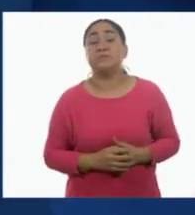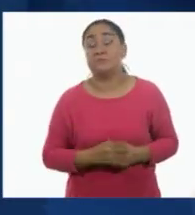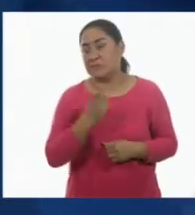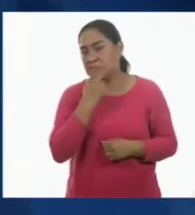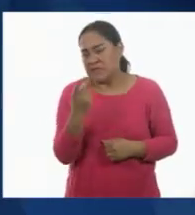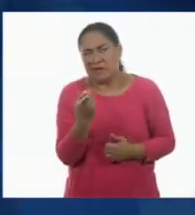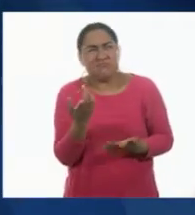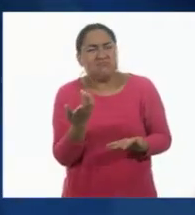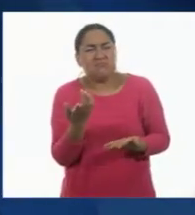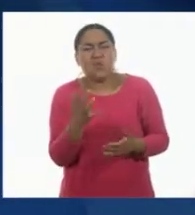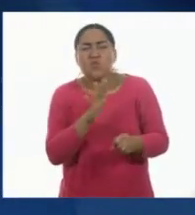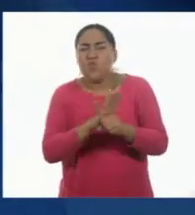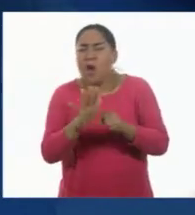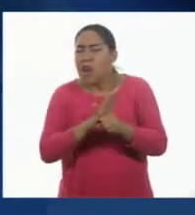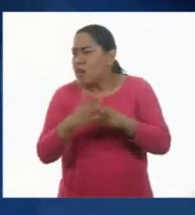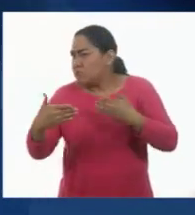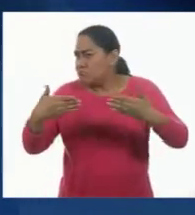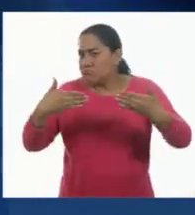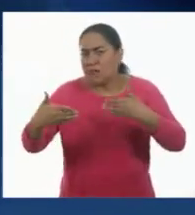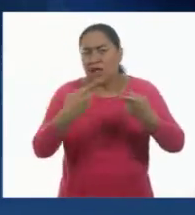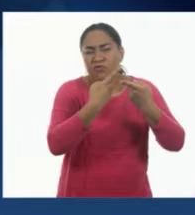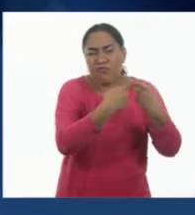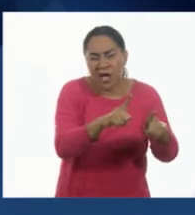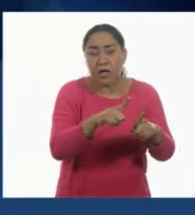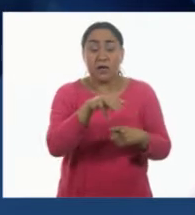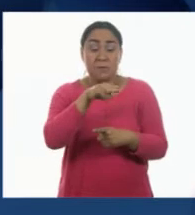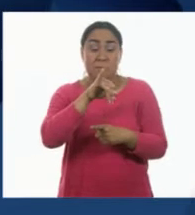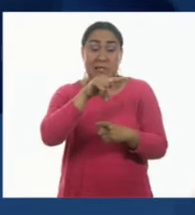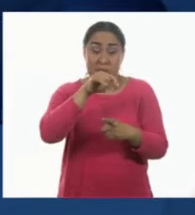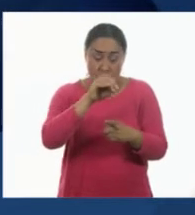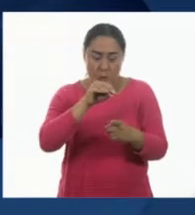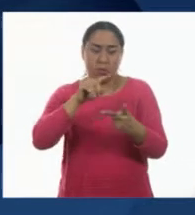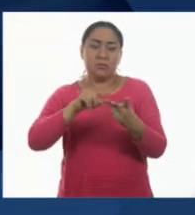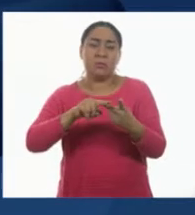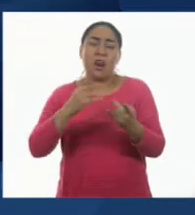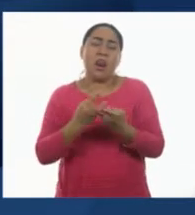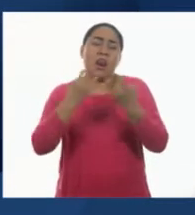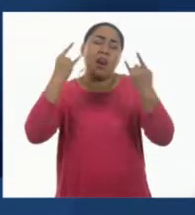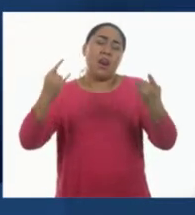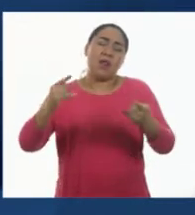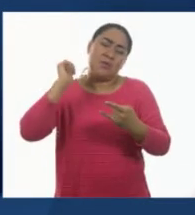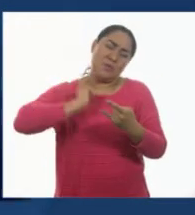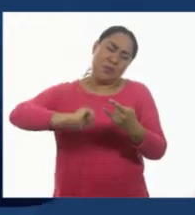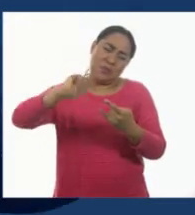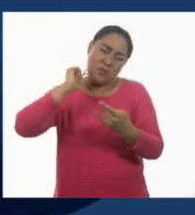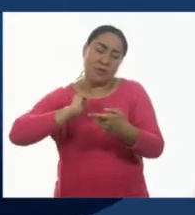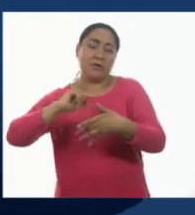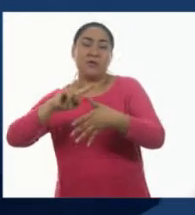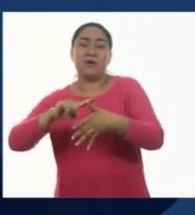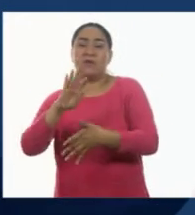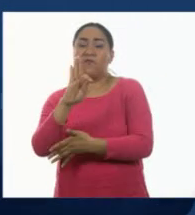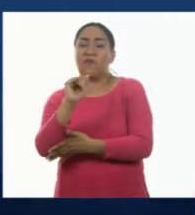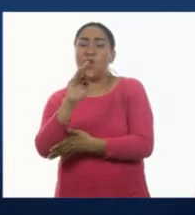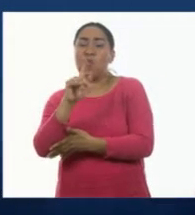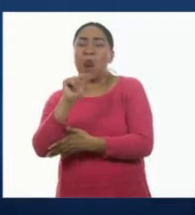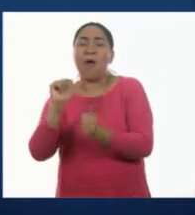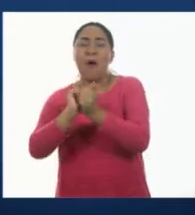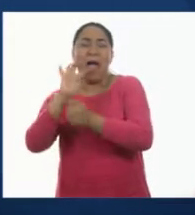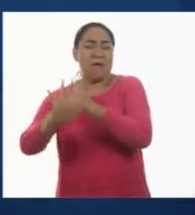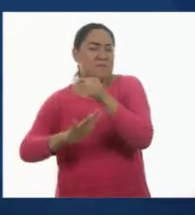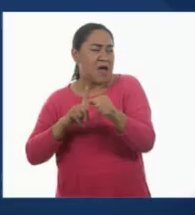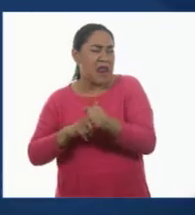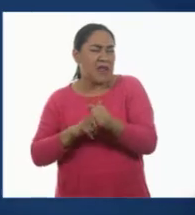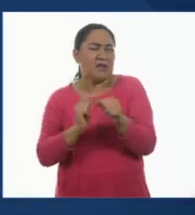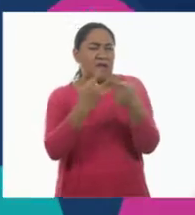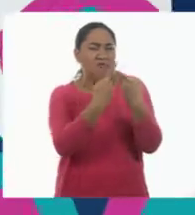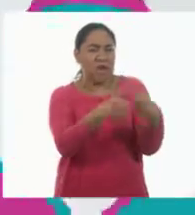¿qué diferencia hay entre un mito, una leyenda, una fábula, sí? ¿Te gustaría saber cuál es